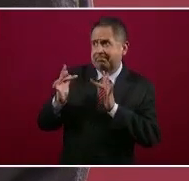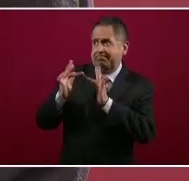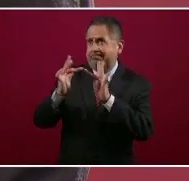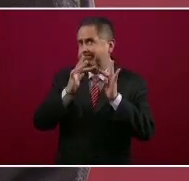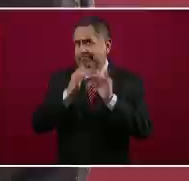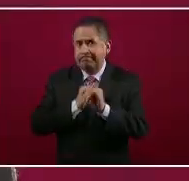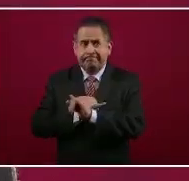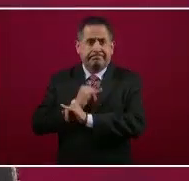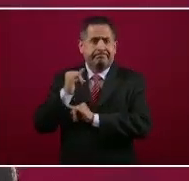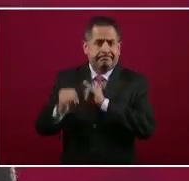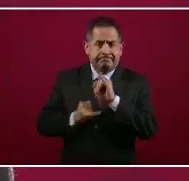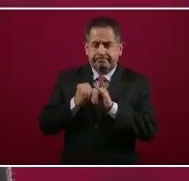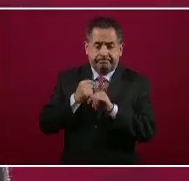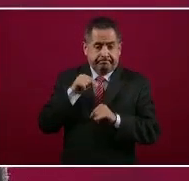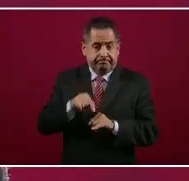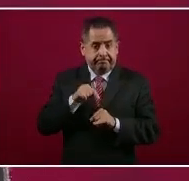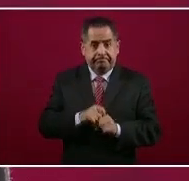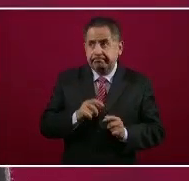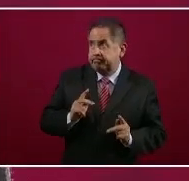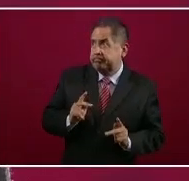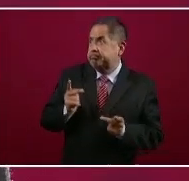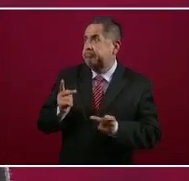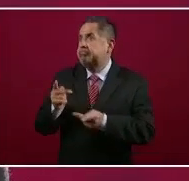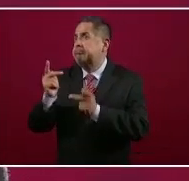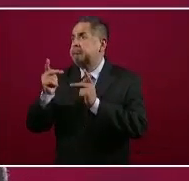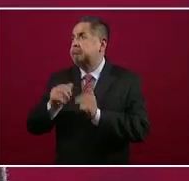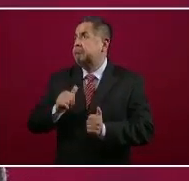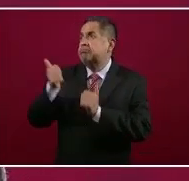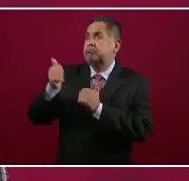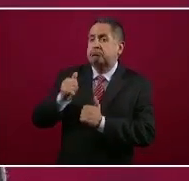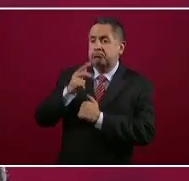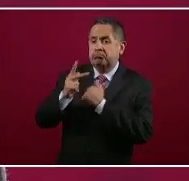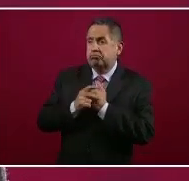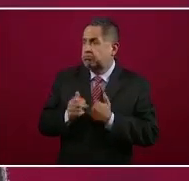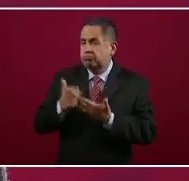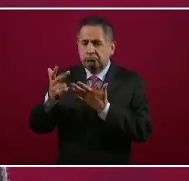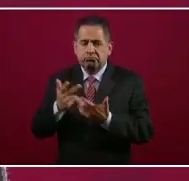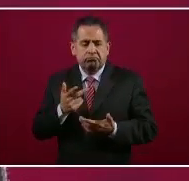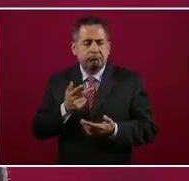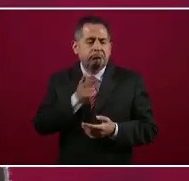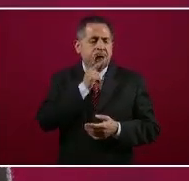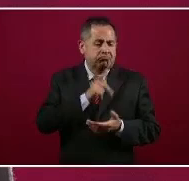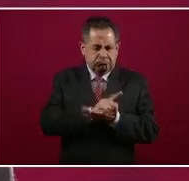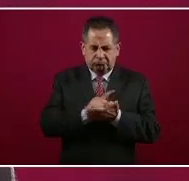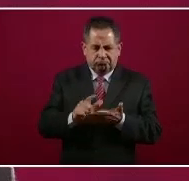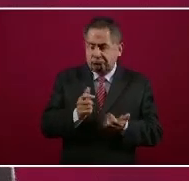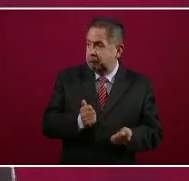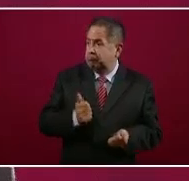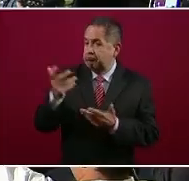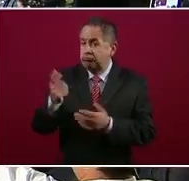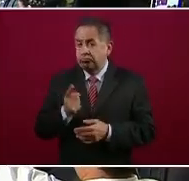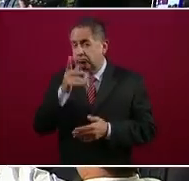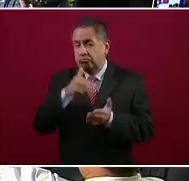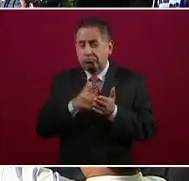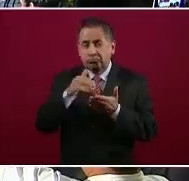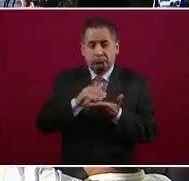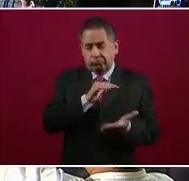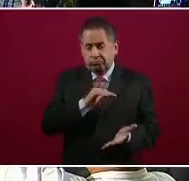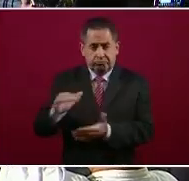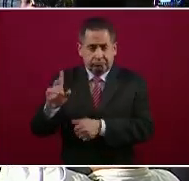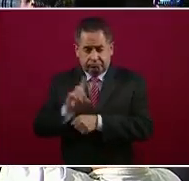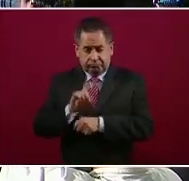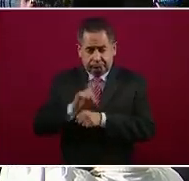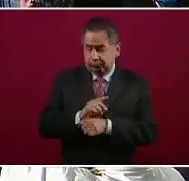porque es la que vende el petróleo crudo más de un millón de barriles diarios